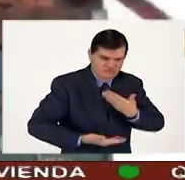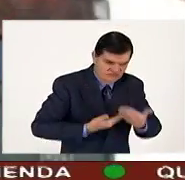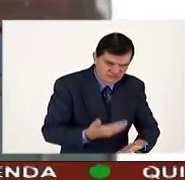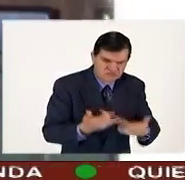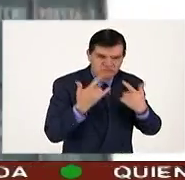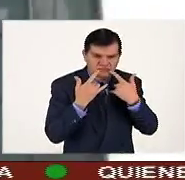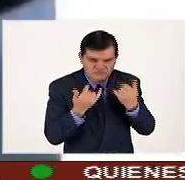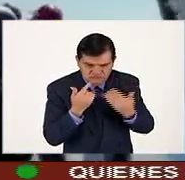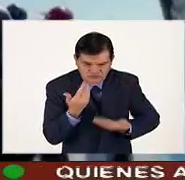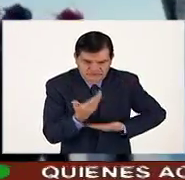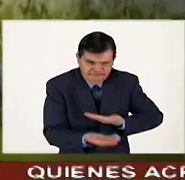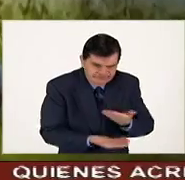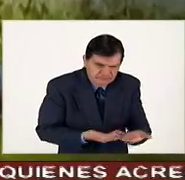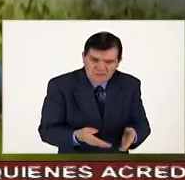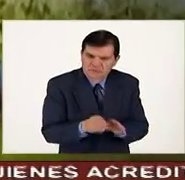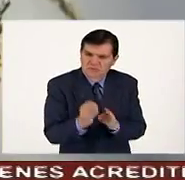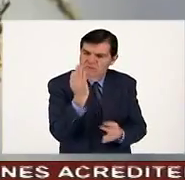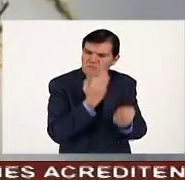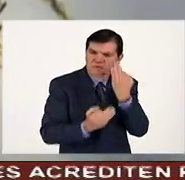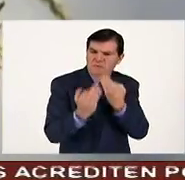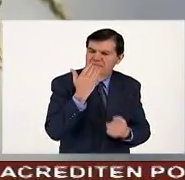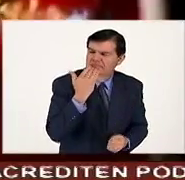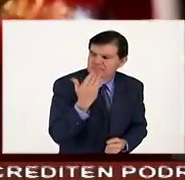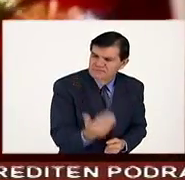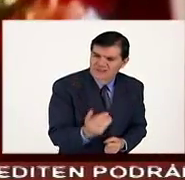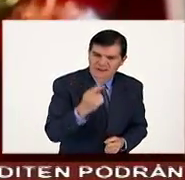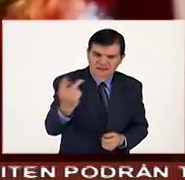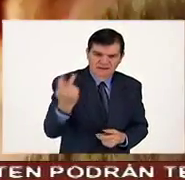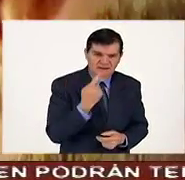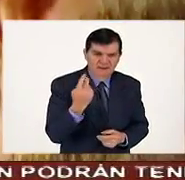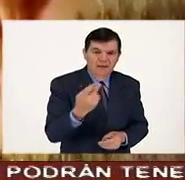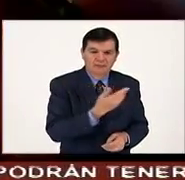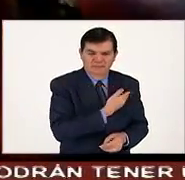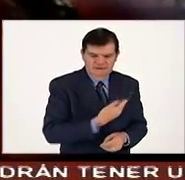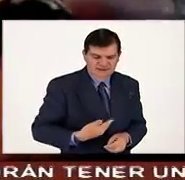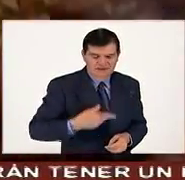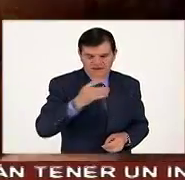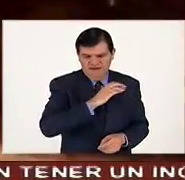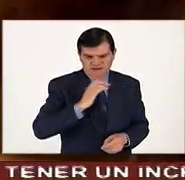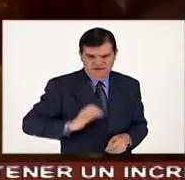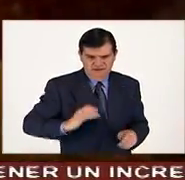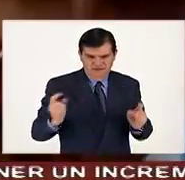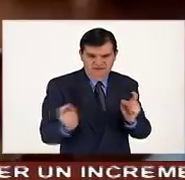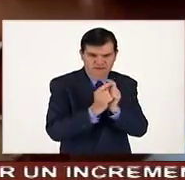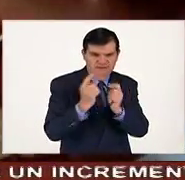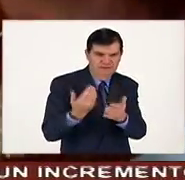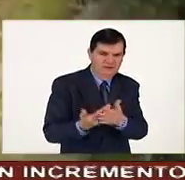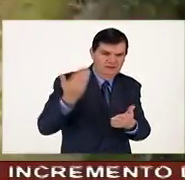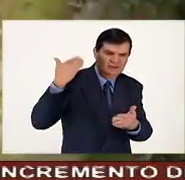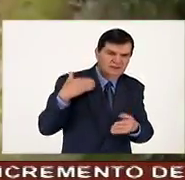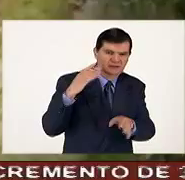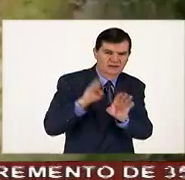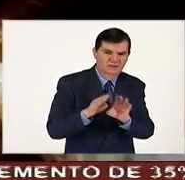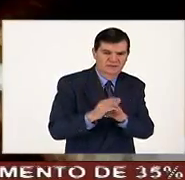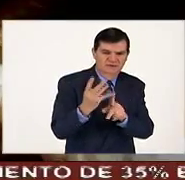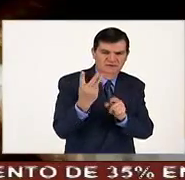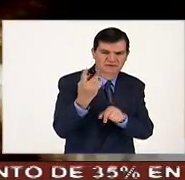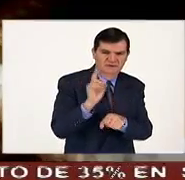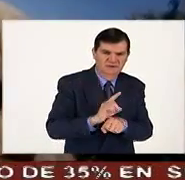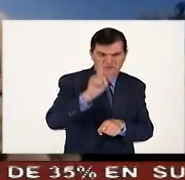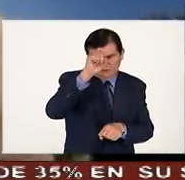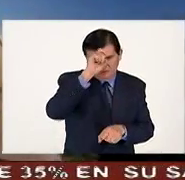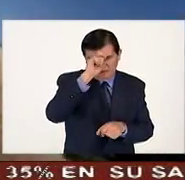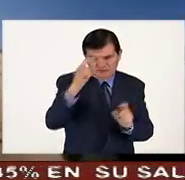de reciprocidad. Nuestros presidentes de México y China se reunieron por última ocasión hace un par de días en